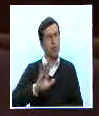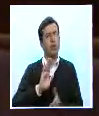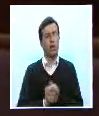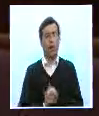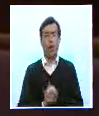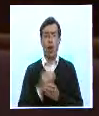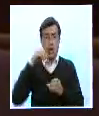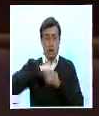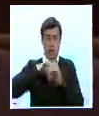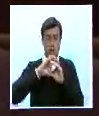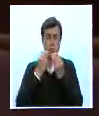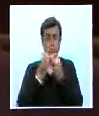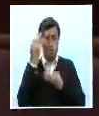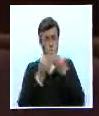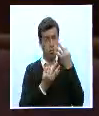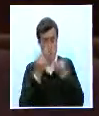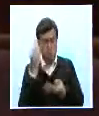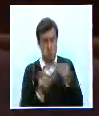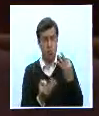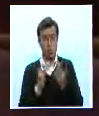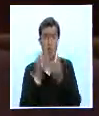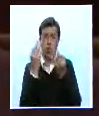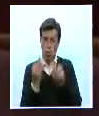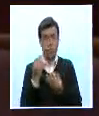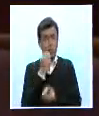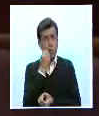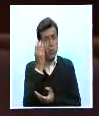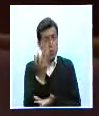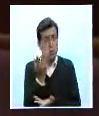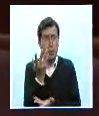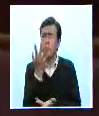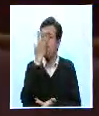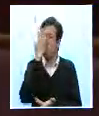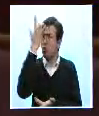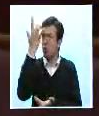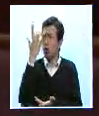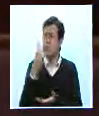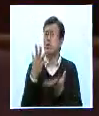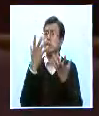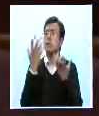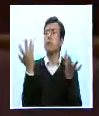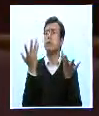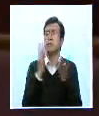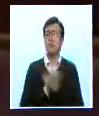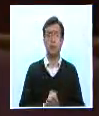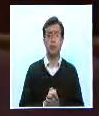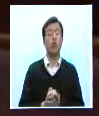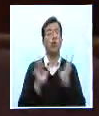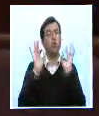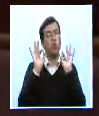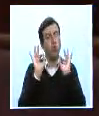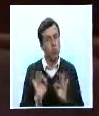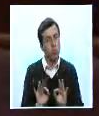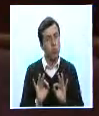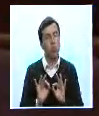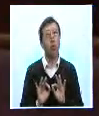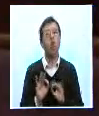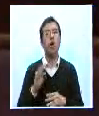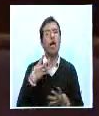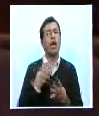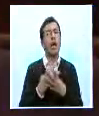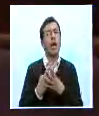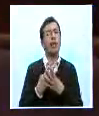comisión de justicia cuando estábamos debatiendo el código orgánico integral penal cuál fue nuestra intención era establecer la mínima pena